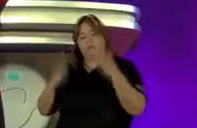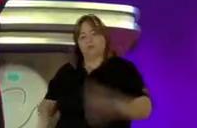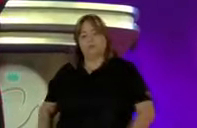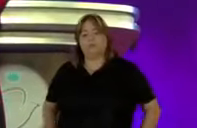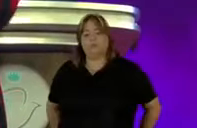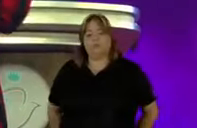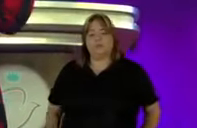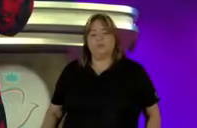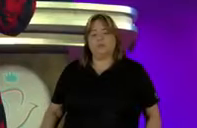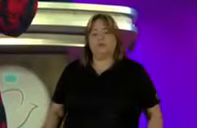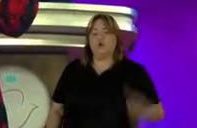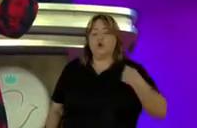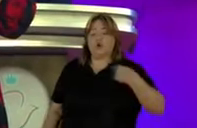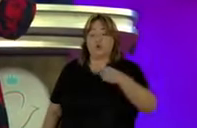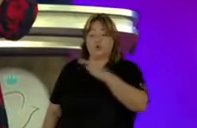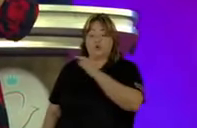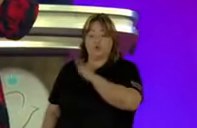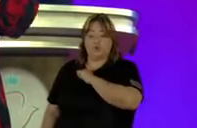Somos.